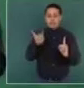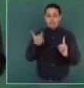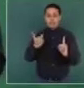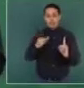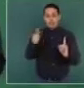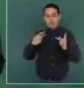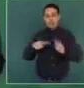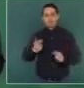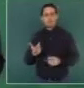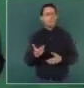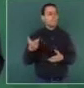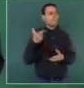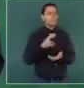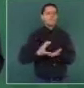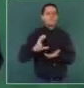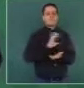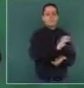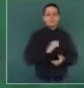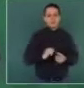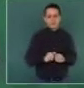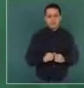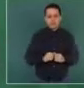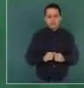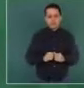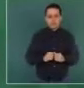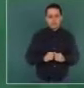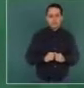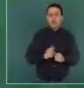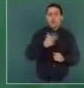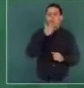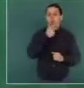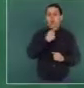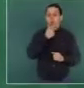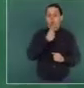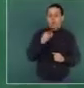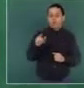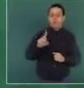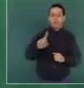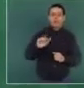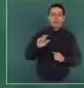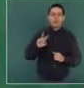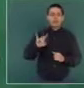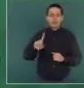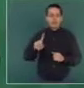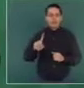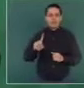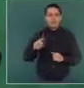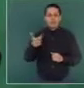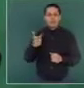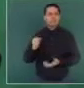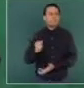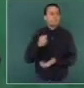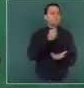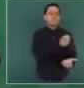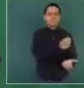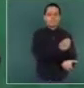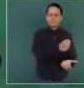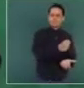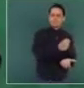de un funcionario, David León. Esto